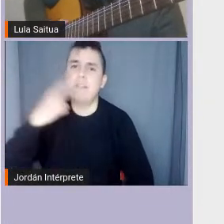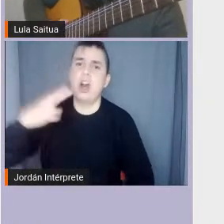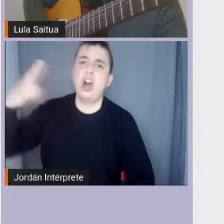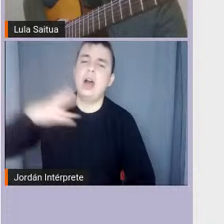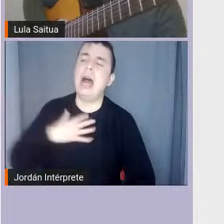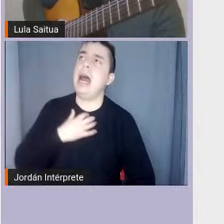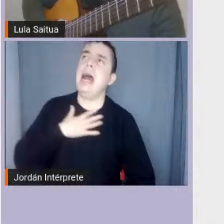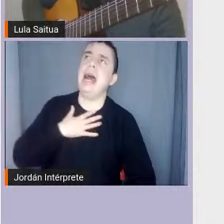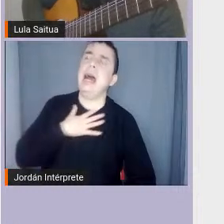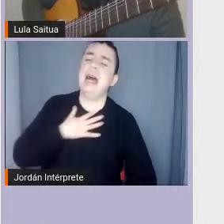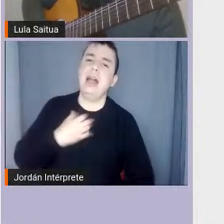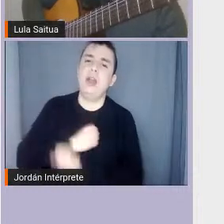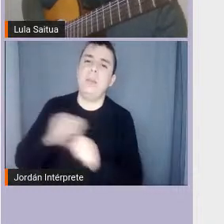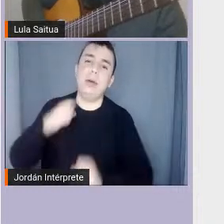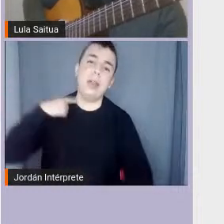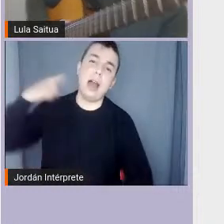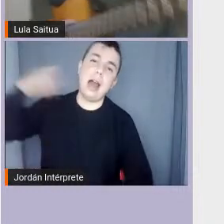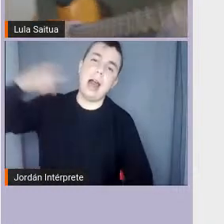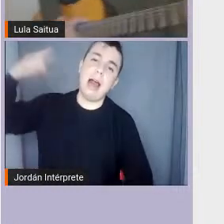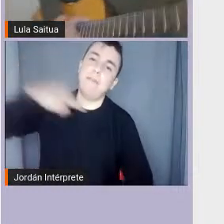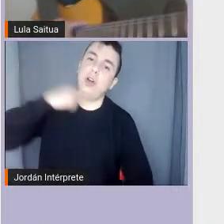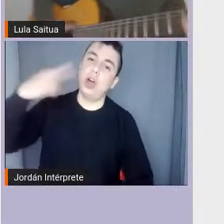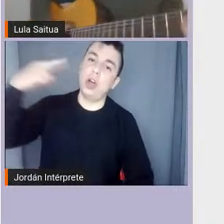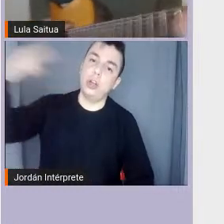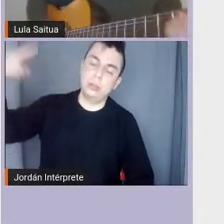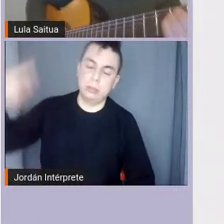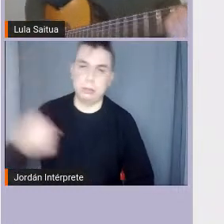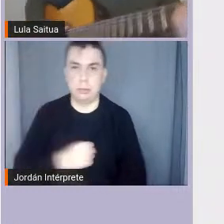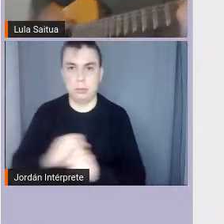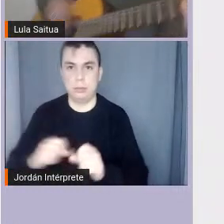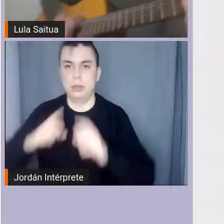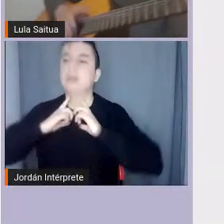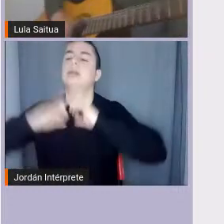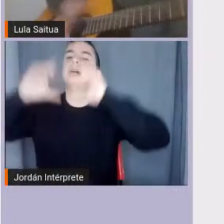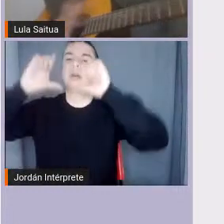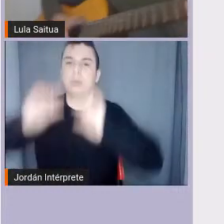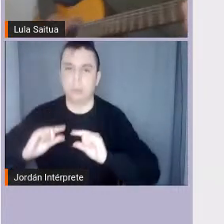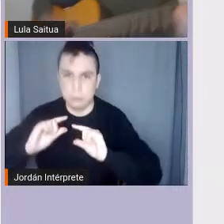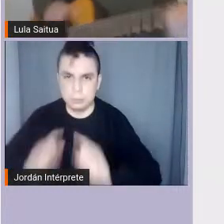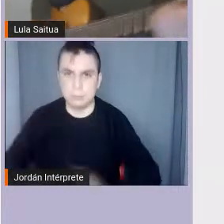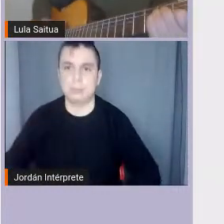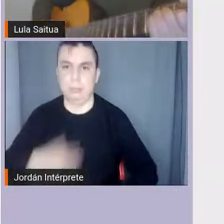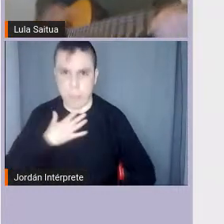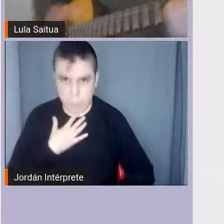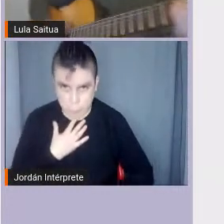mí, no lo puedo hacer. Bueno, ya, lo bajamos.